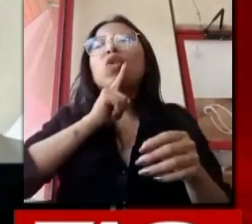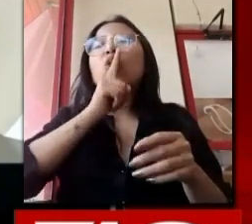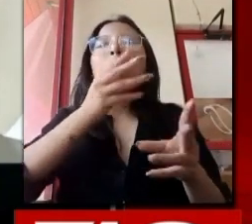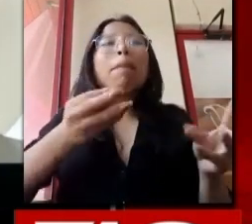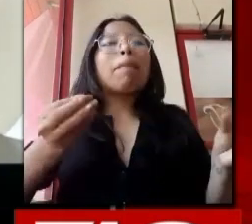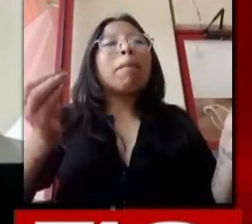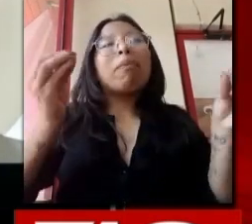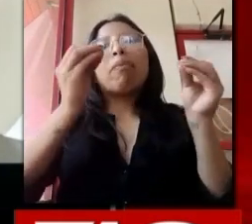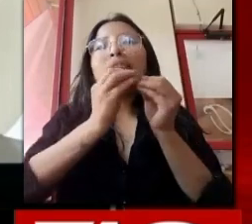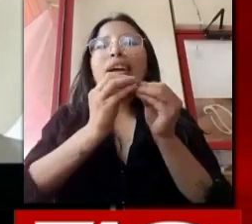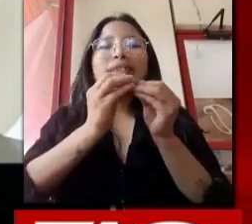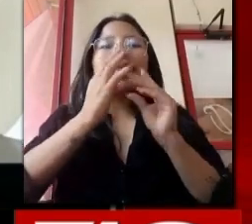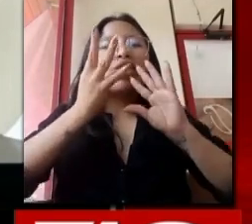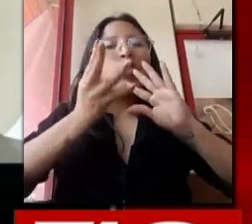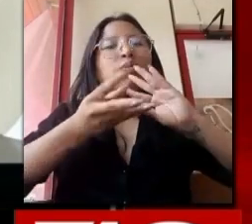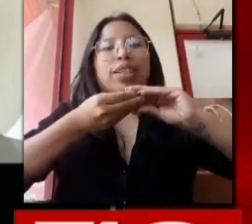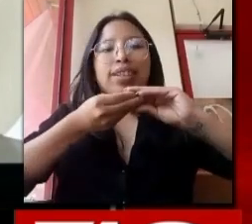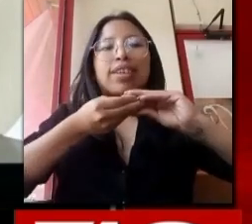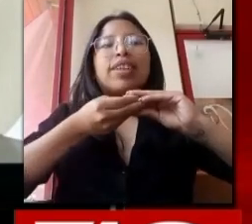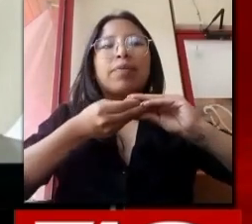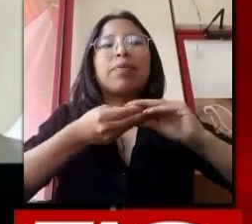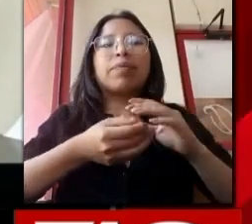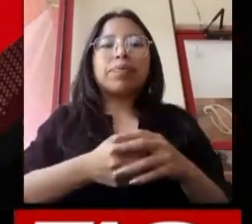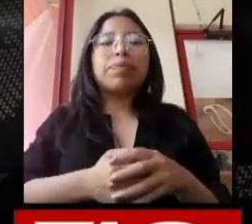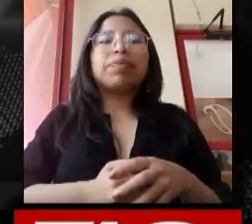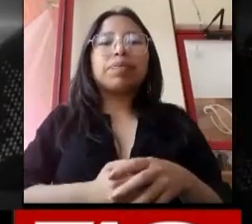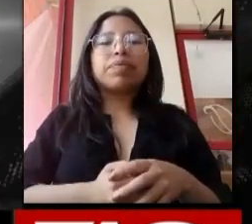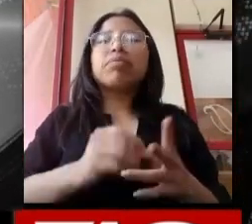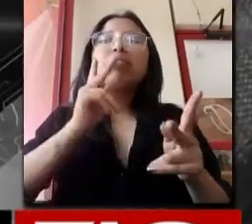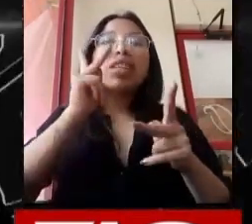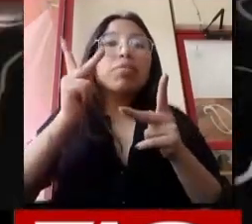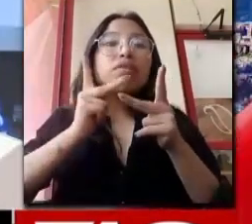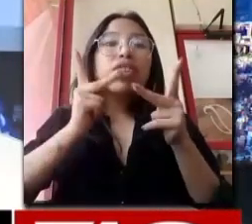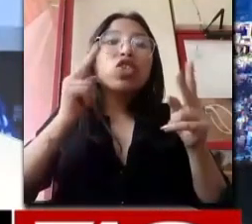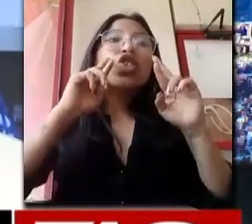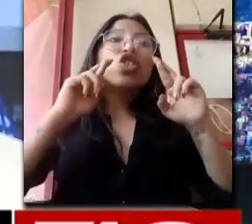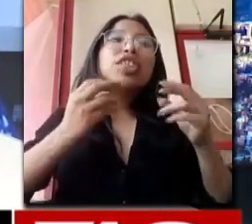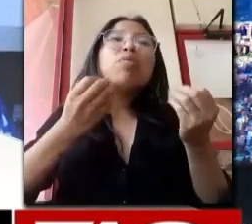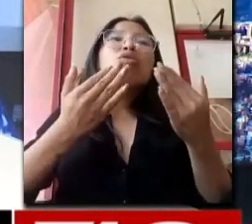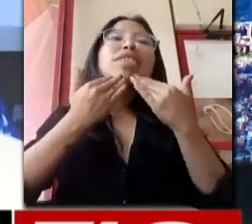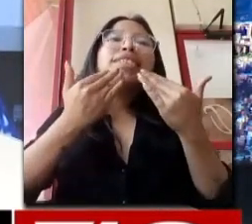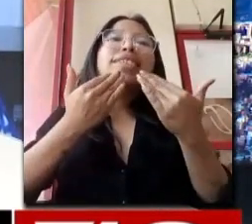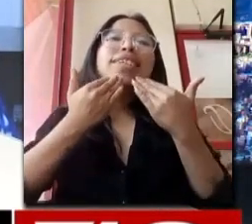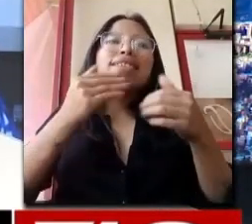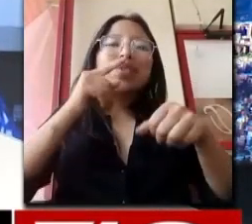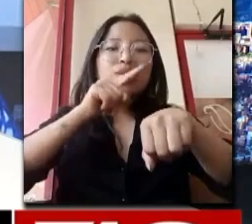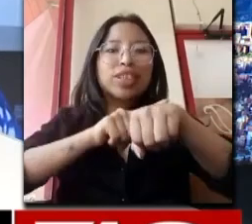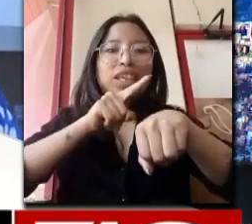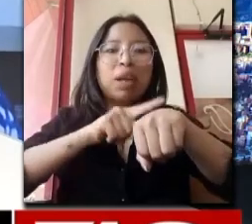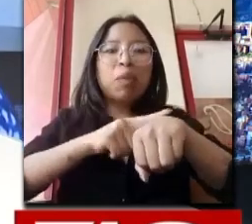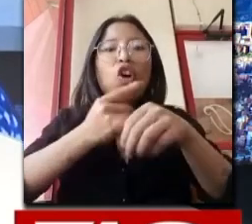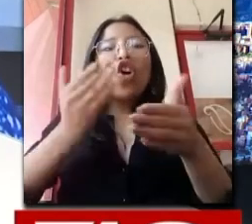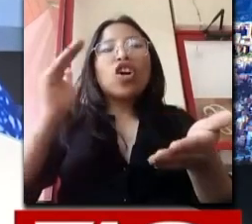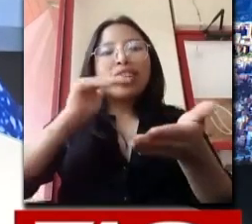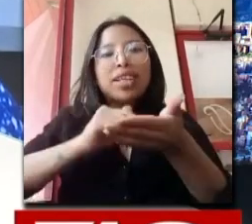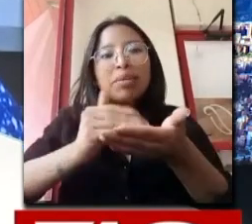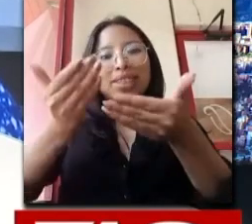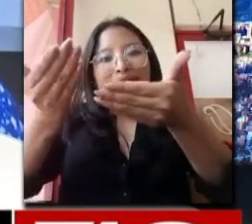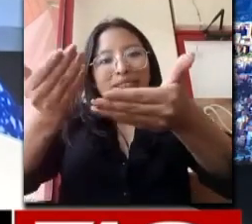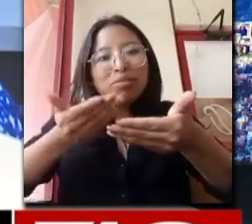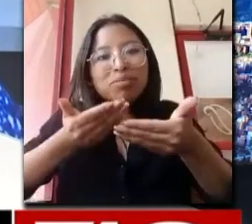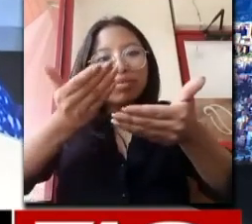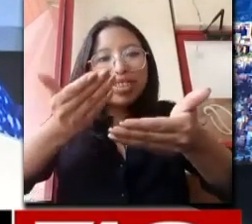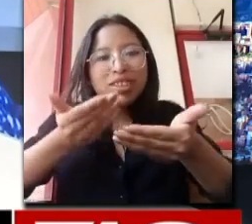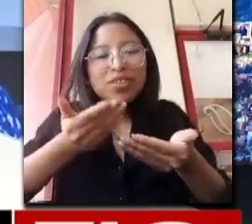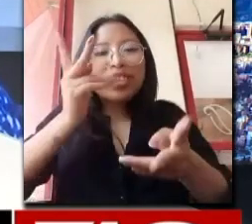dato exacto aún. Perfecto. Licenciada Rosa, muchas gracias por su tiempo. Hagamos la invitación a toda la población para que